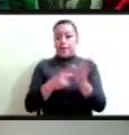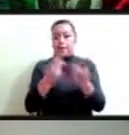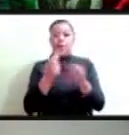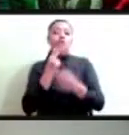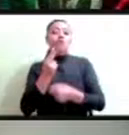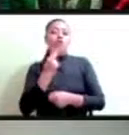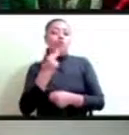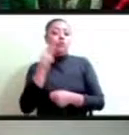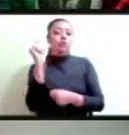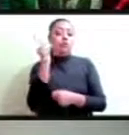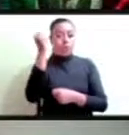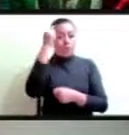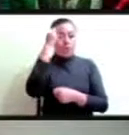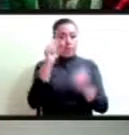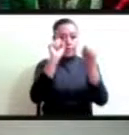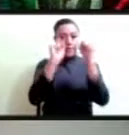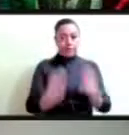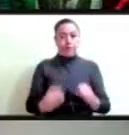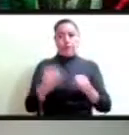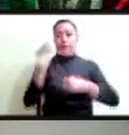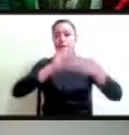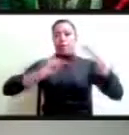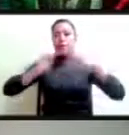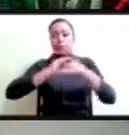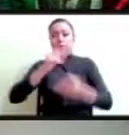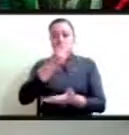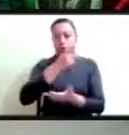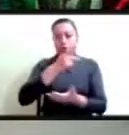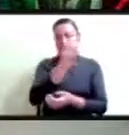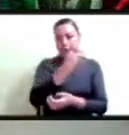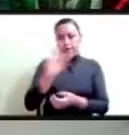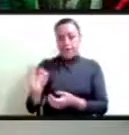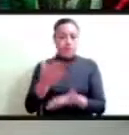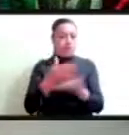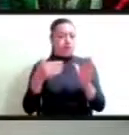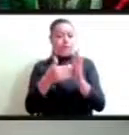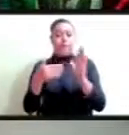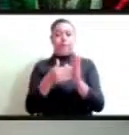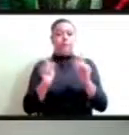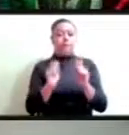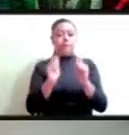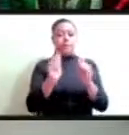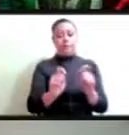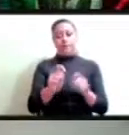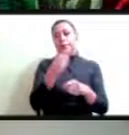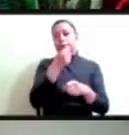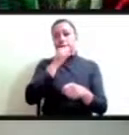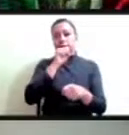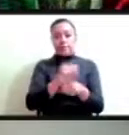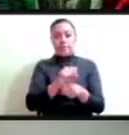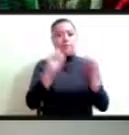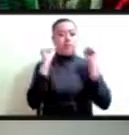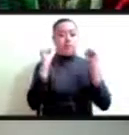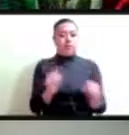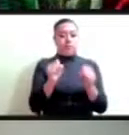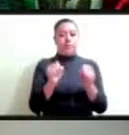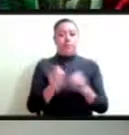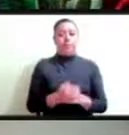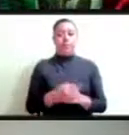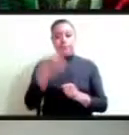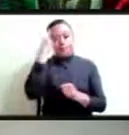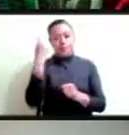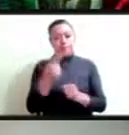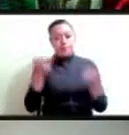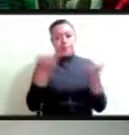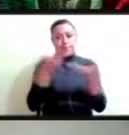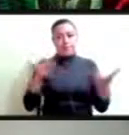seguridad pública del Distrito Federal, se establecen las atribuciones de la Secretaría de Seguridad Ciudadana para realizar los